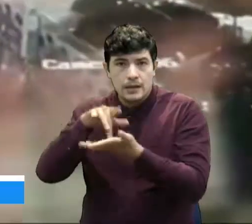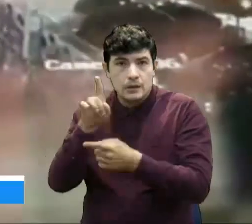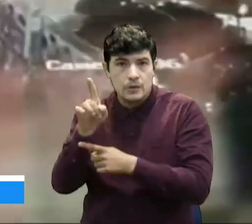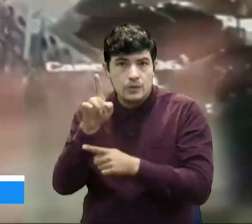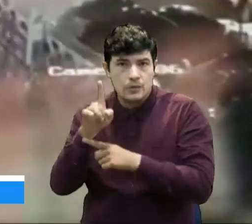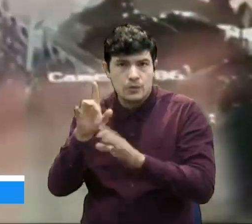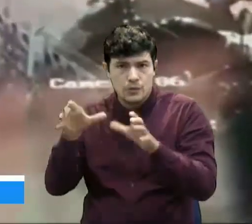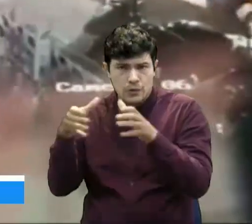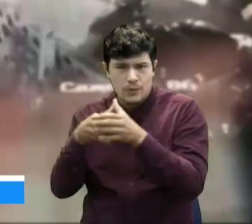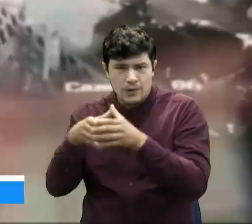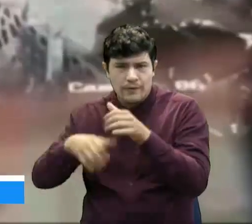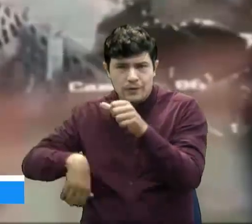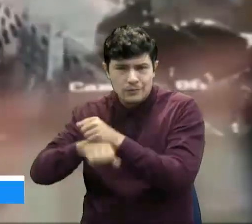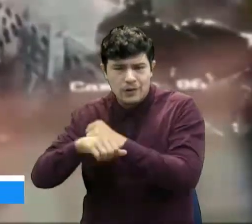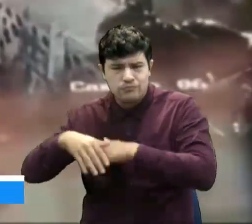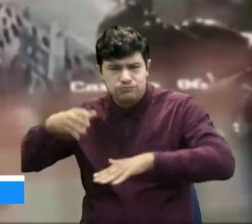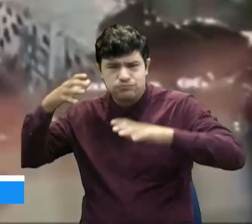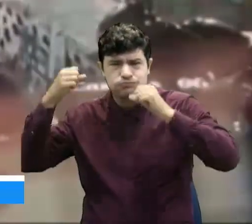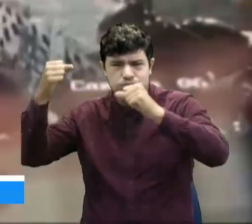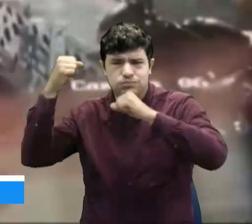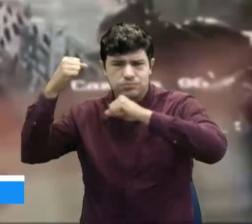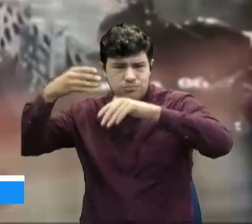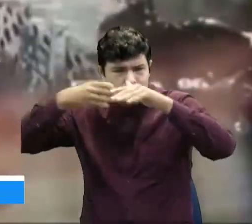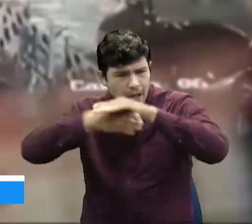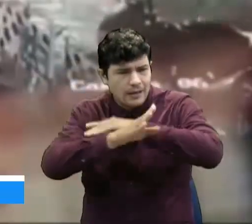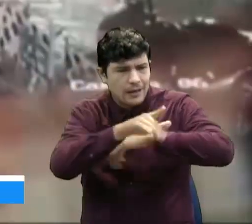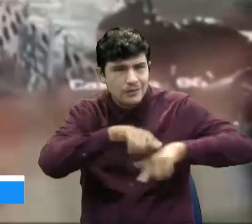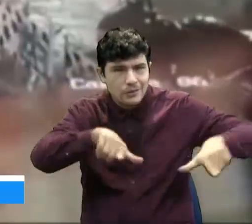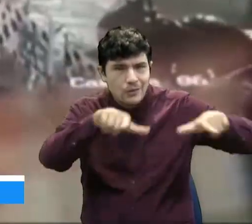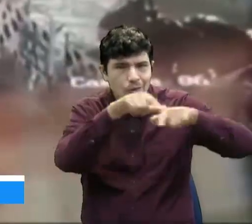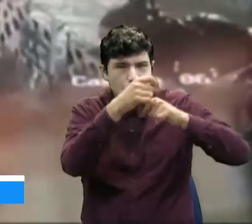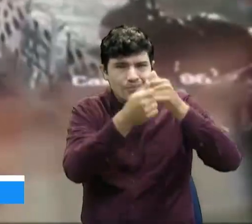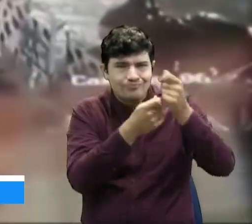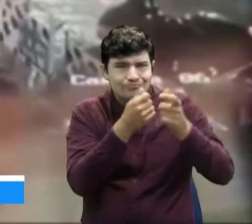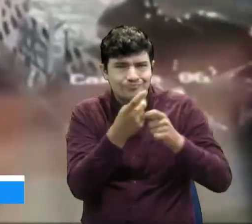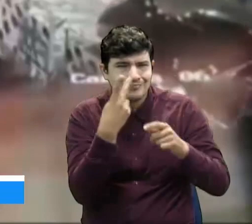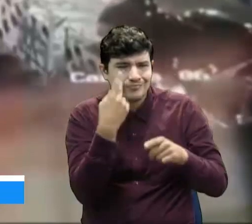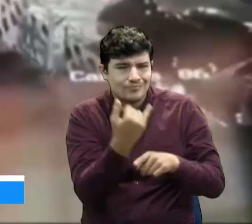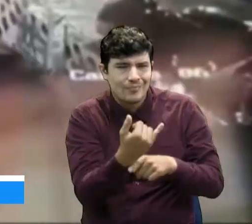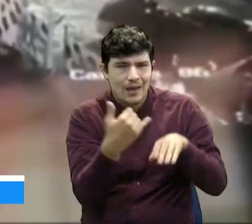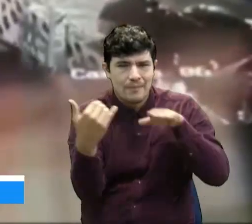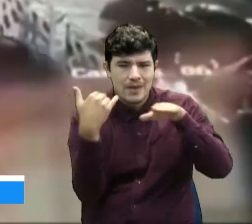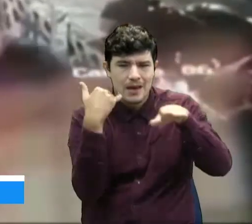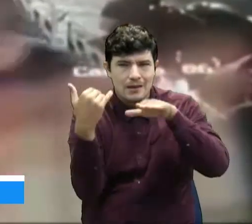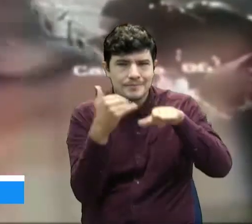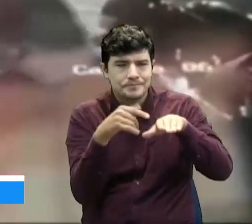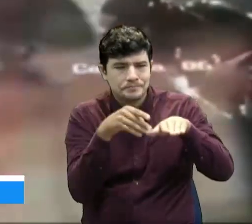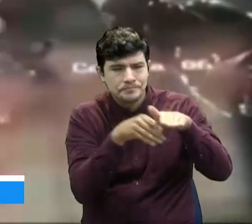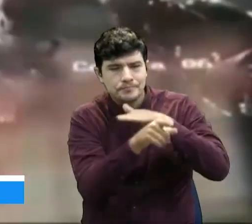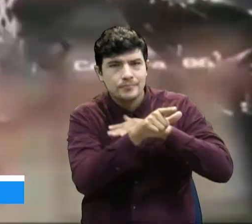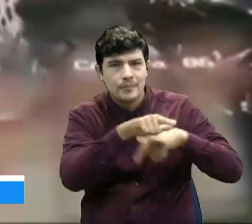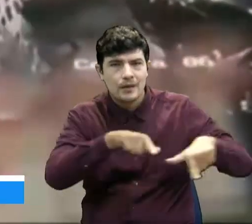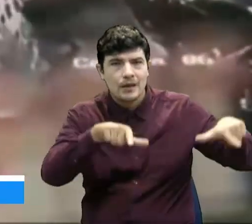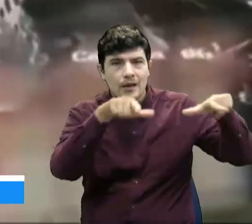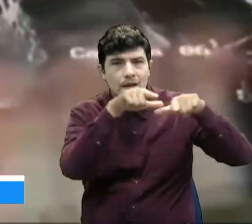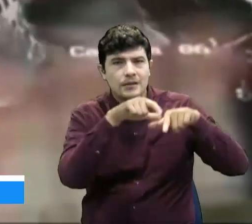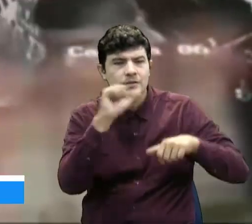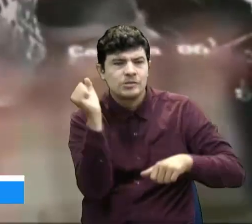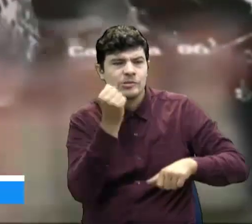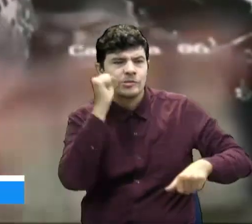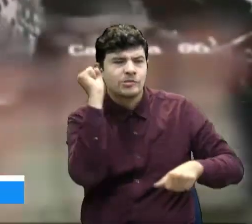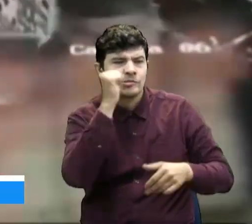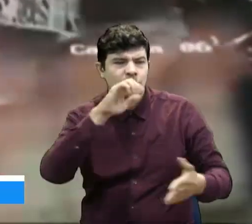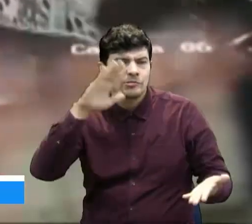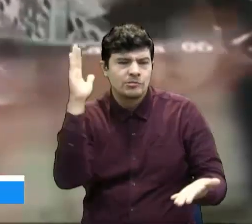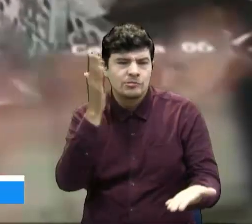barra brava, ingresaron hasta este establecimiento comercial ubicado sobre el lateral de un importante sector de la ciudad e ingresando con